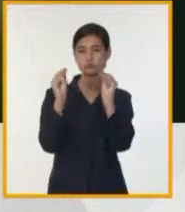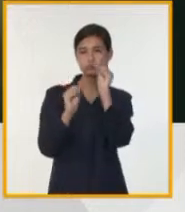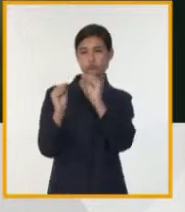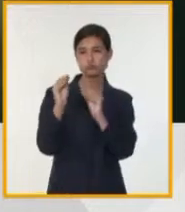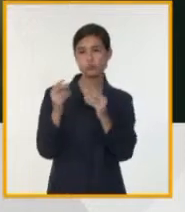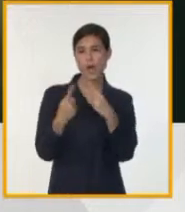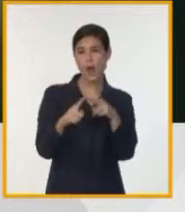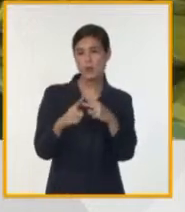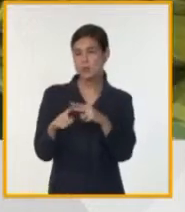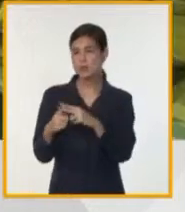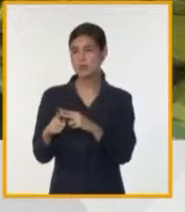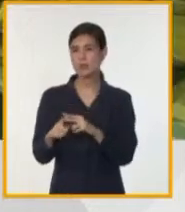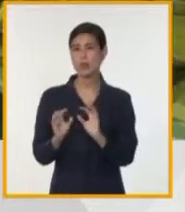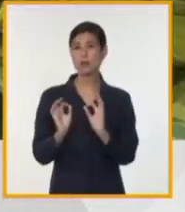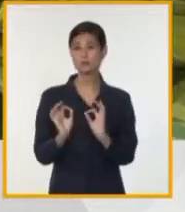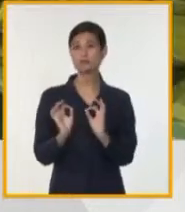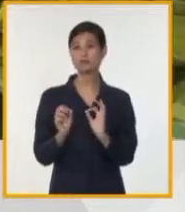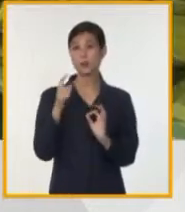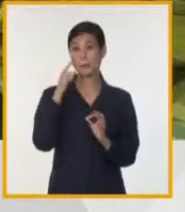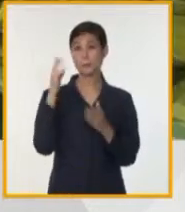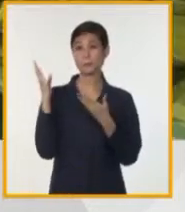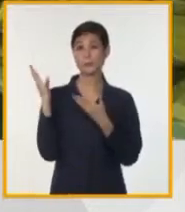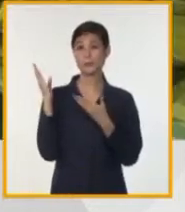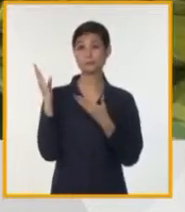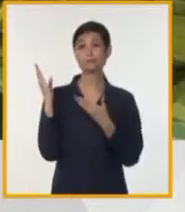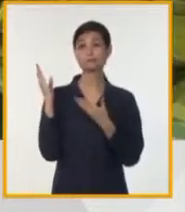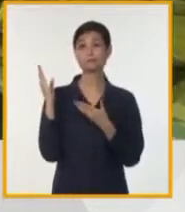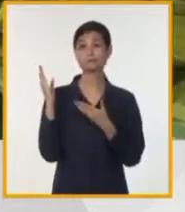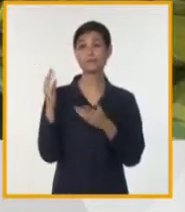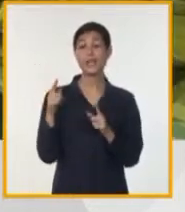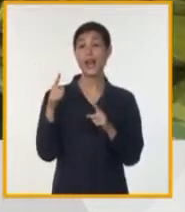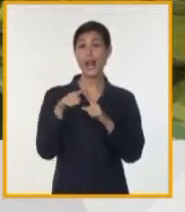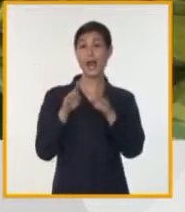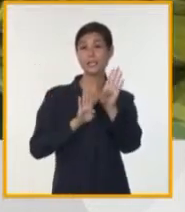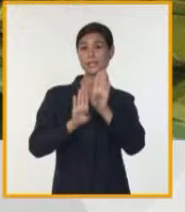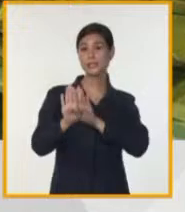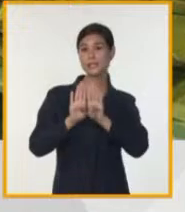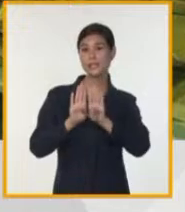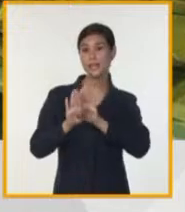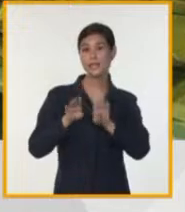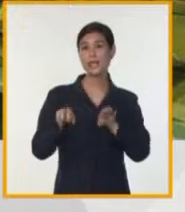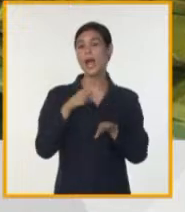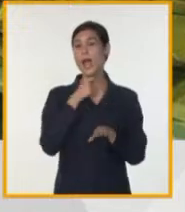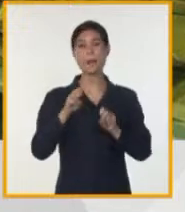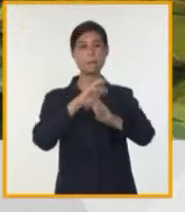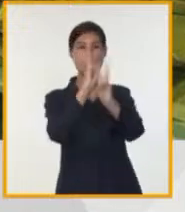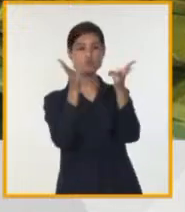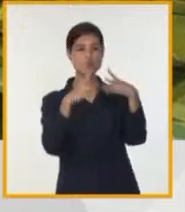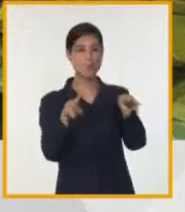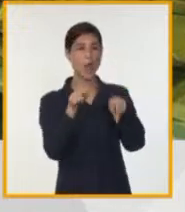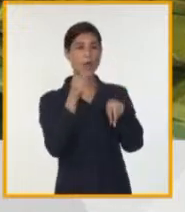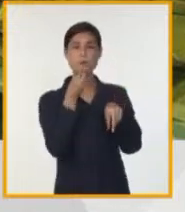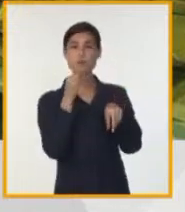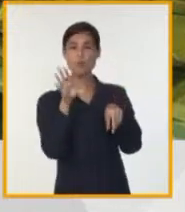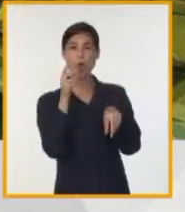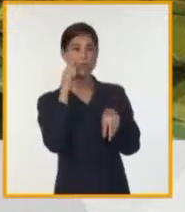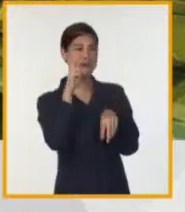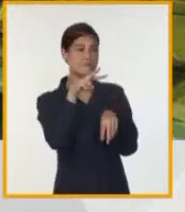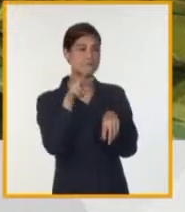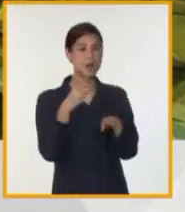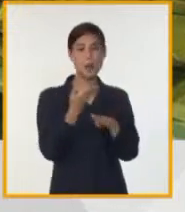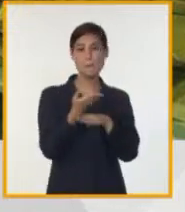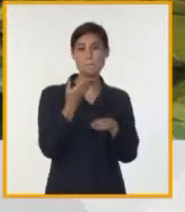tiene comercialización minorista también. Tiene una red de tiendas por todo el país con páginas web que se